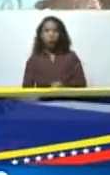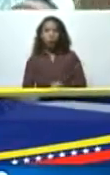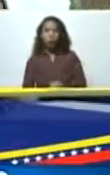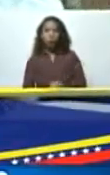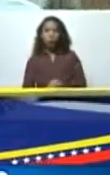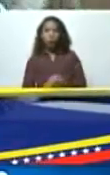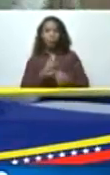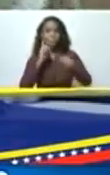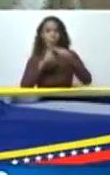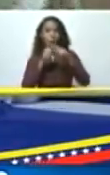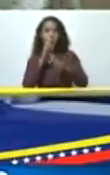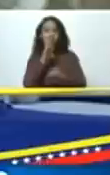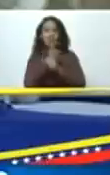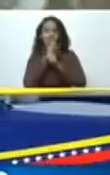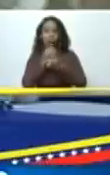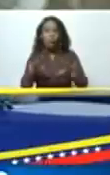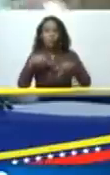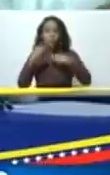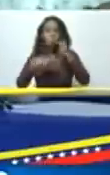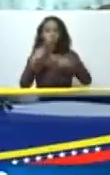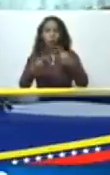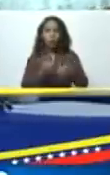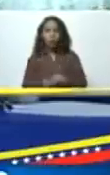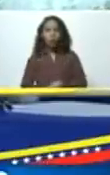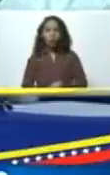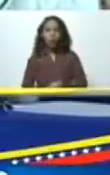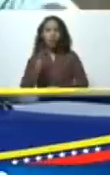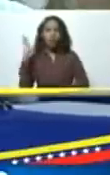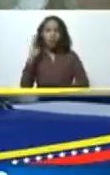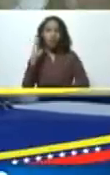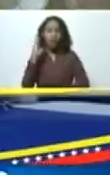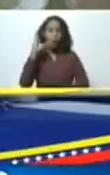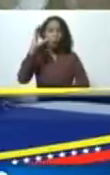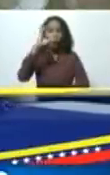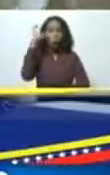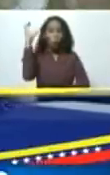desmontamos una red de narcopolítica venida de Colombia,